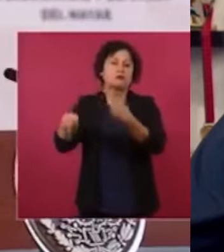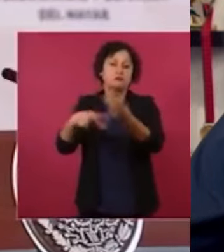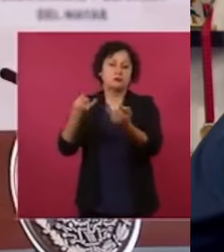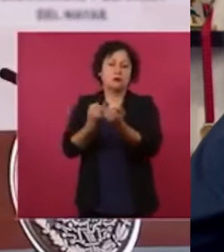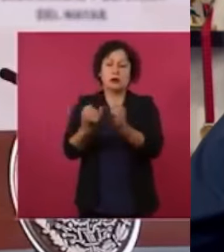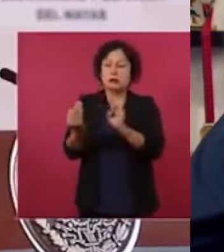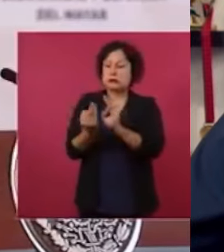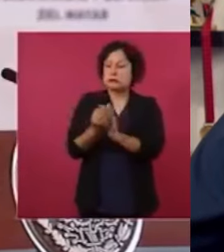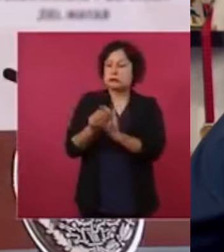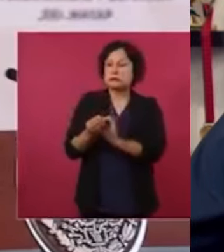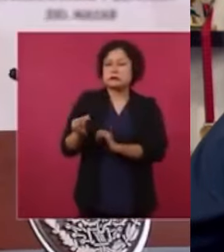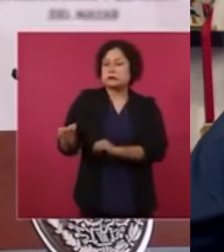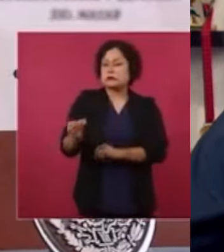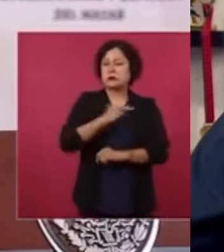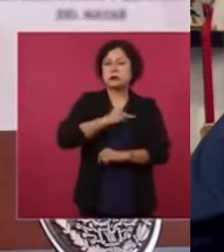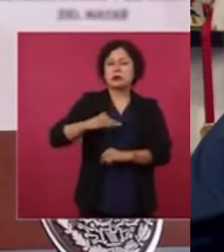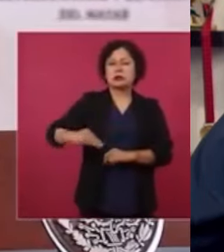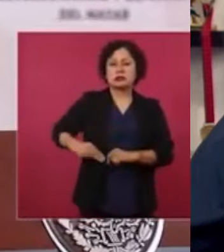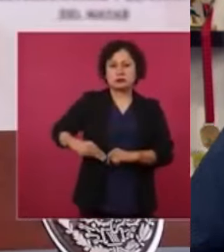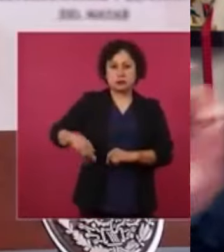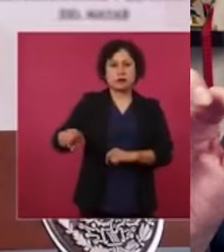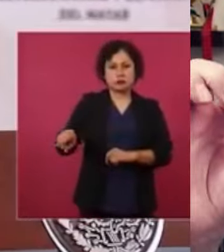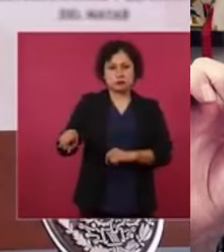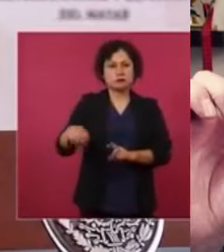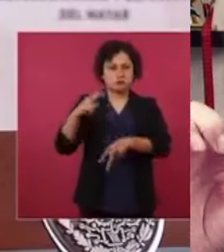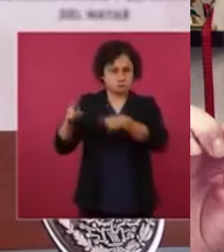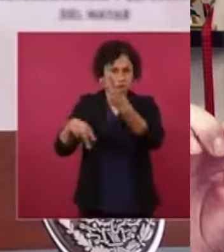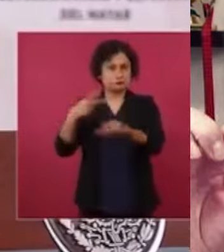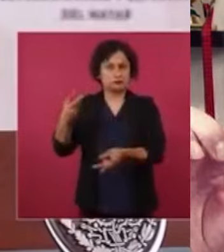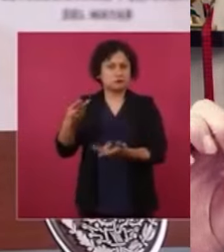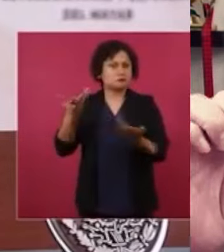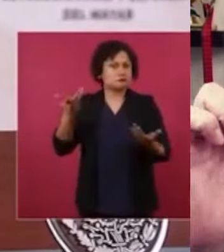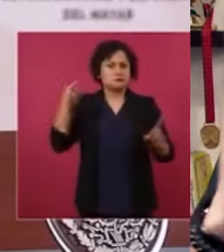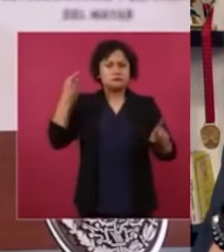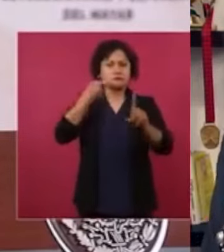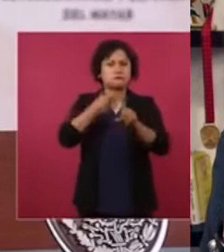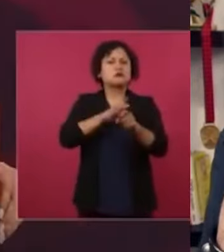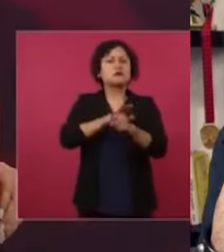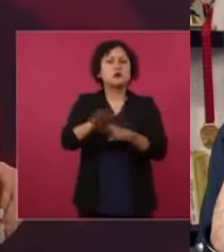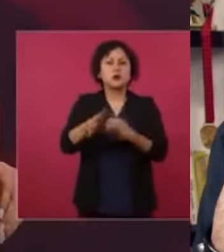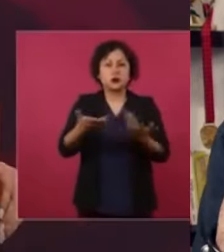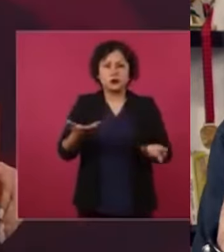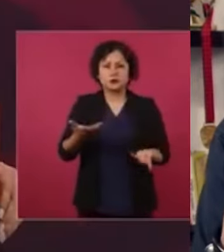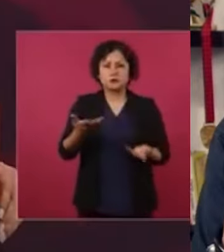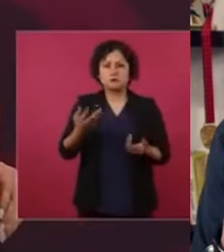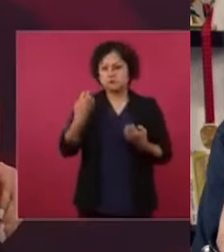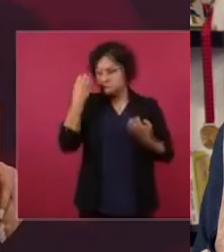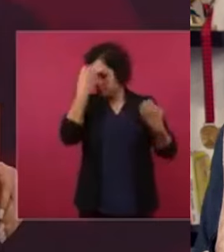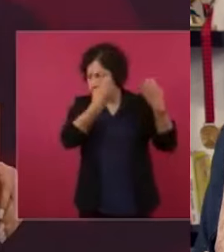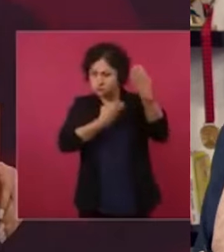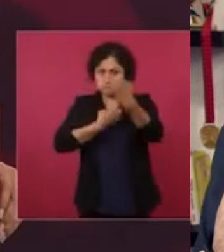con norb a Oaxaca y vamos a evaluar eh Pemex